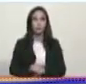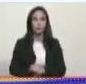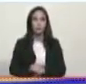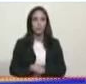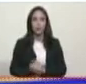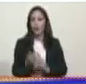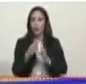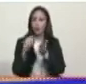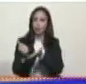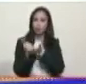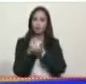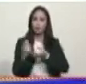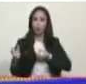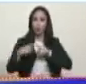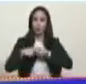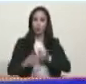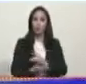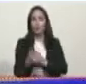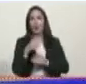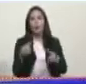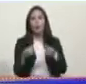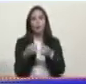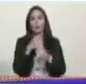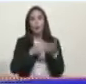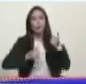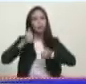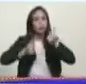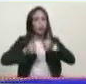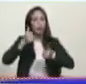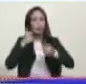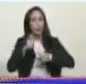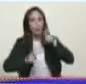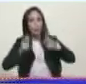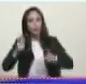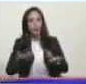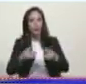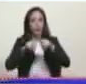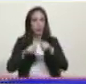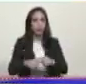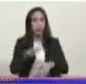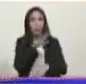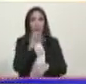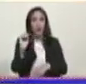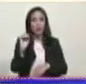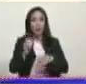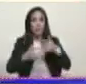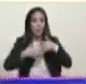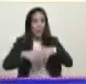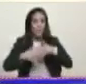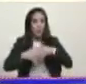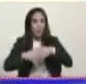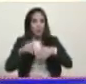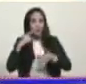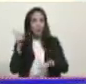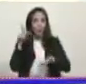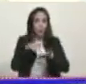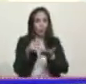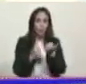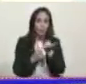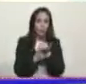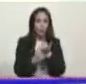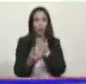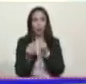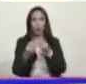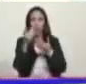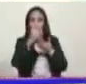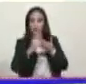en la construcción. Esto formó parte de un concurso de más de 30 modelos y 30 empresas que participaron en el diseño,